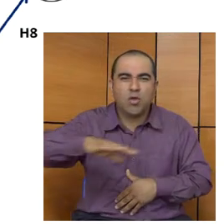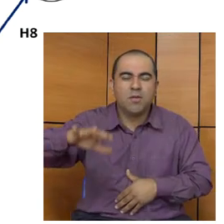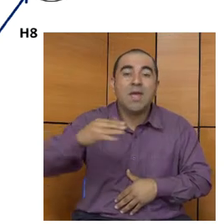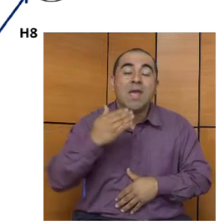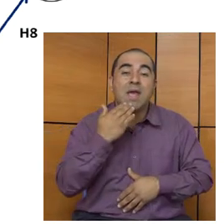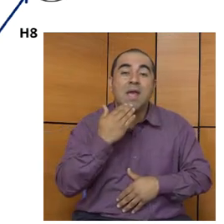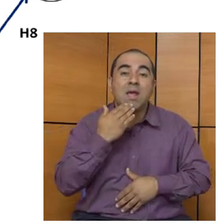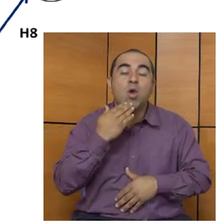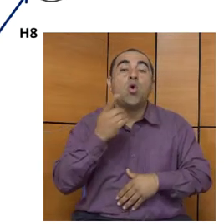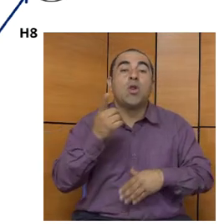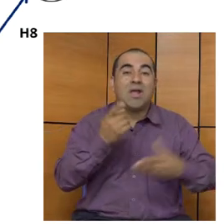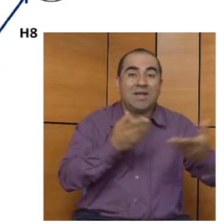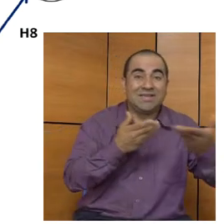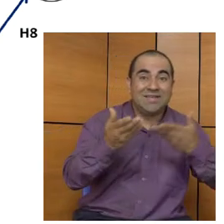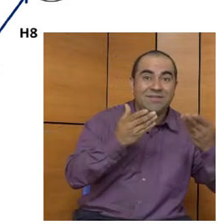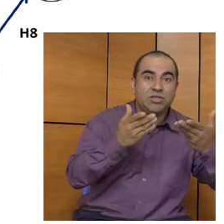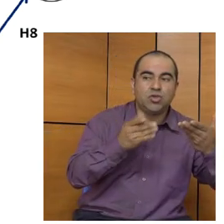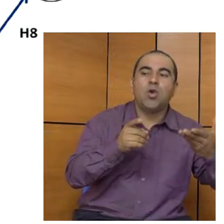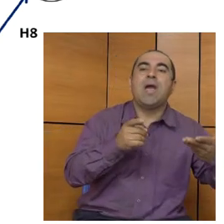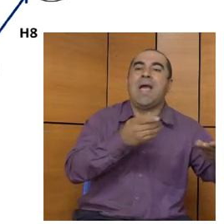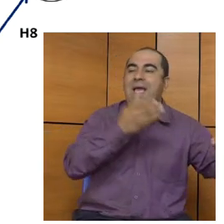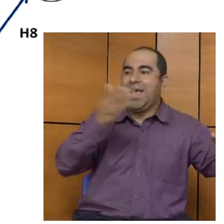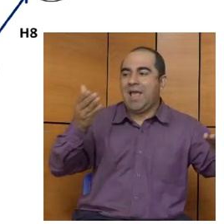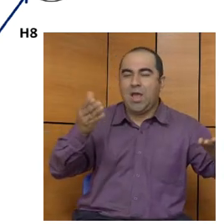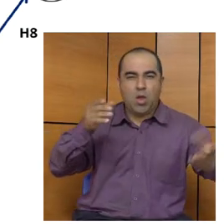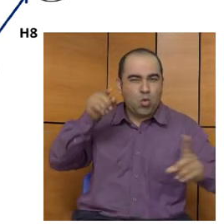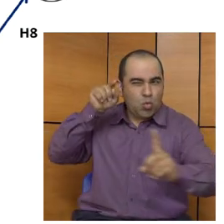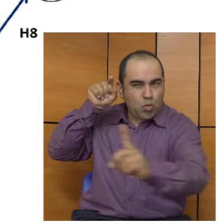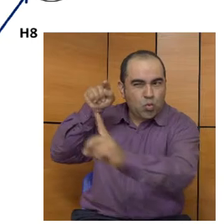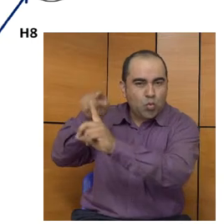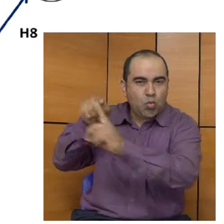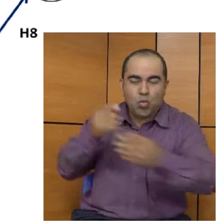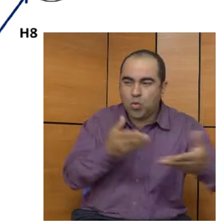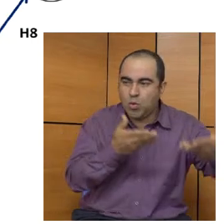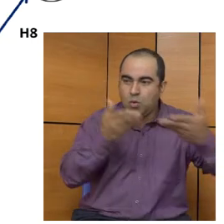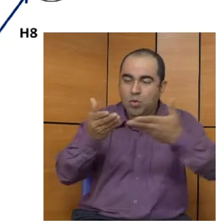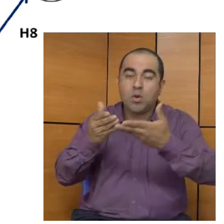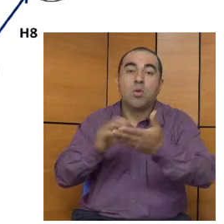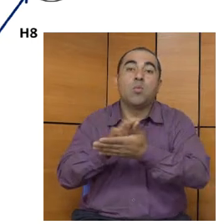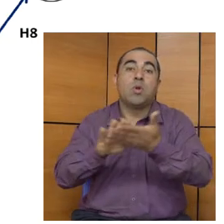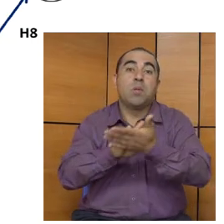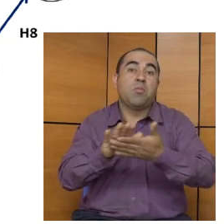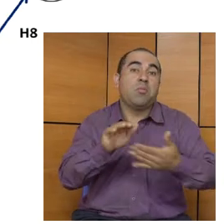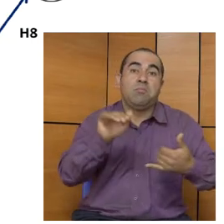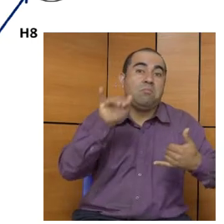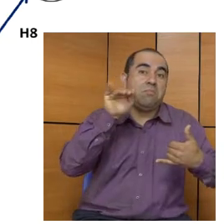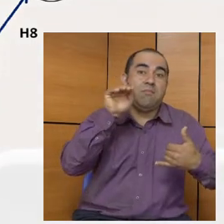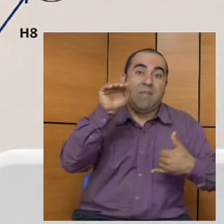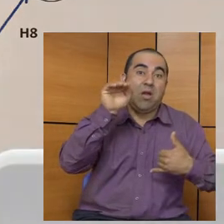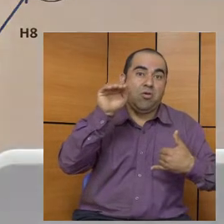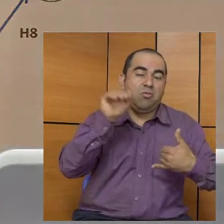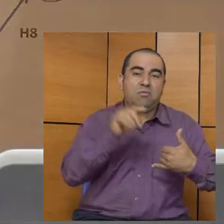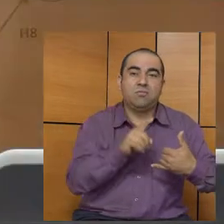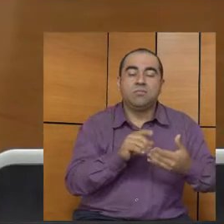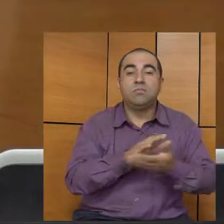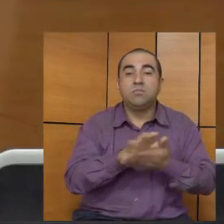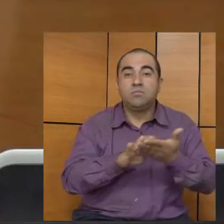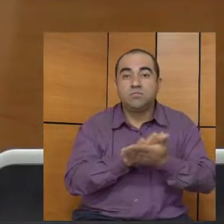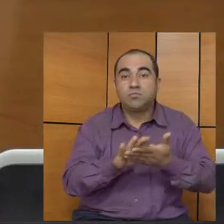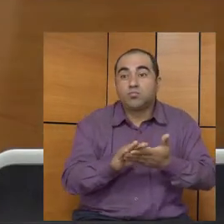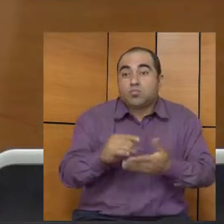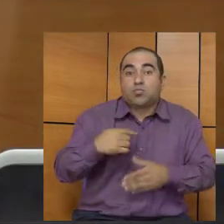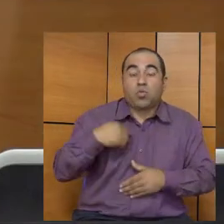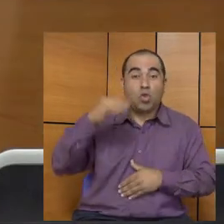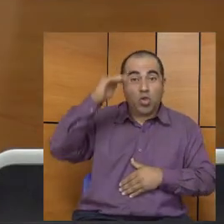otra cosa es un servicio concreto, como puede ser la banca electrónica. Yo puedo tener una cierta